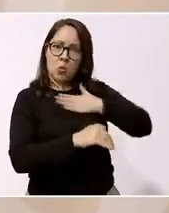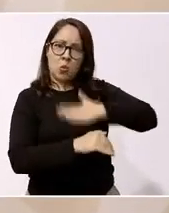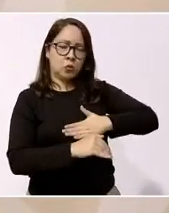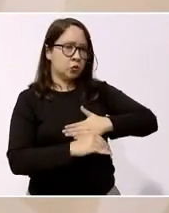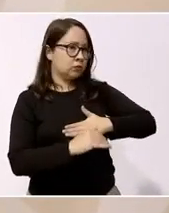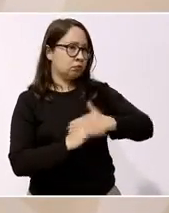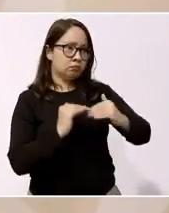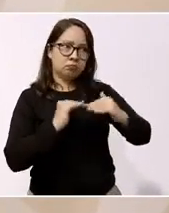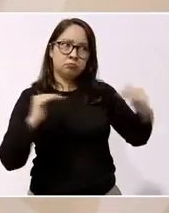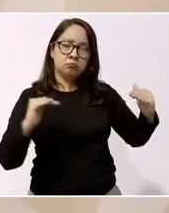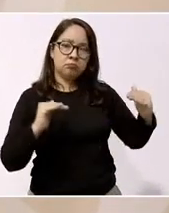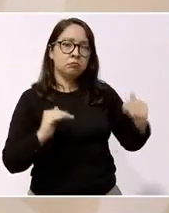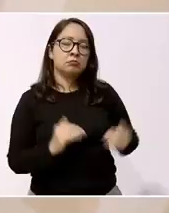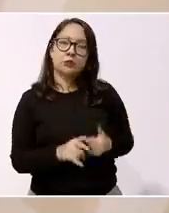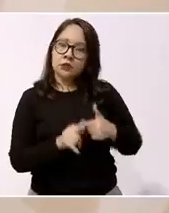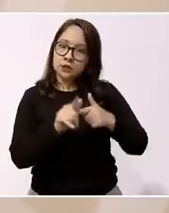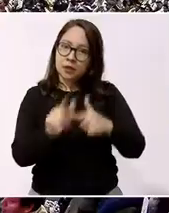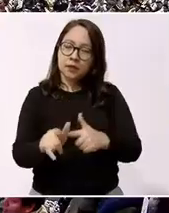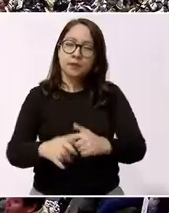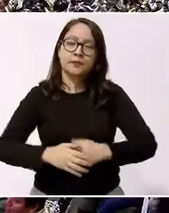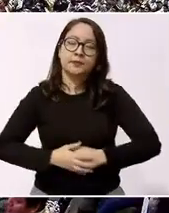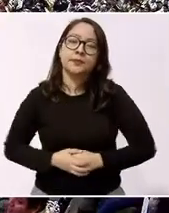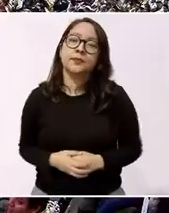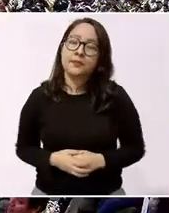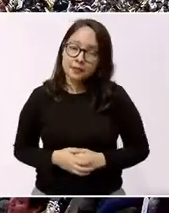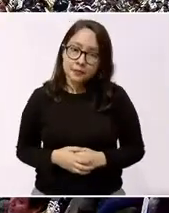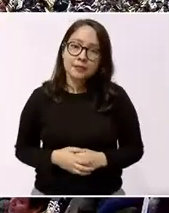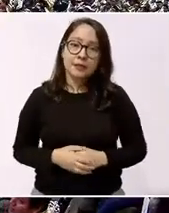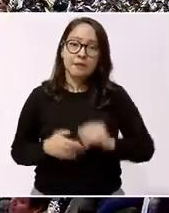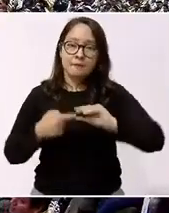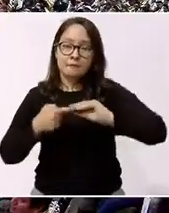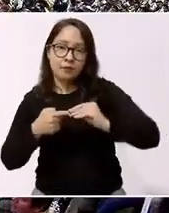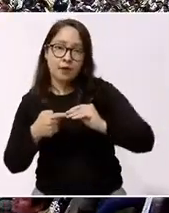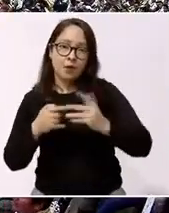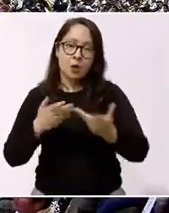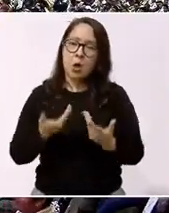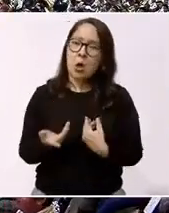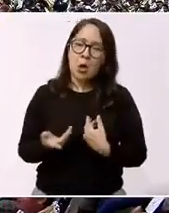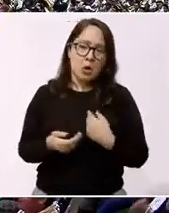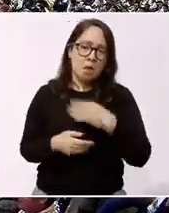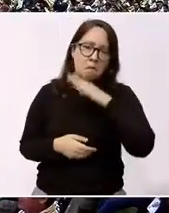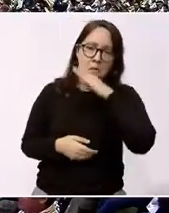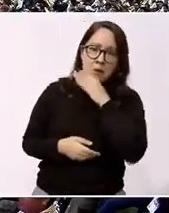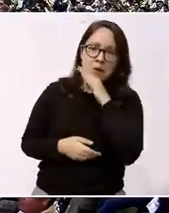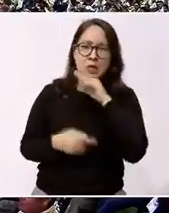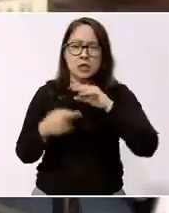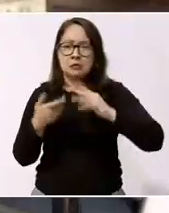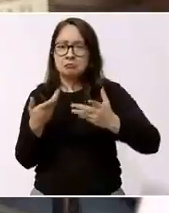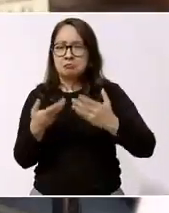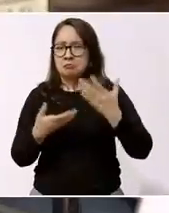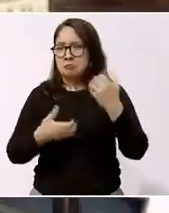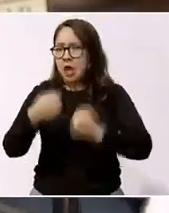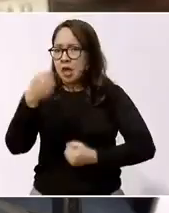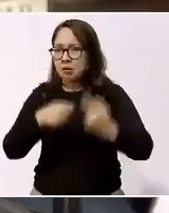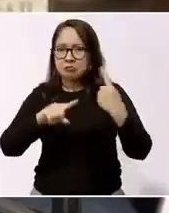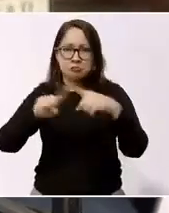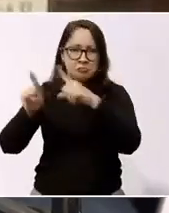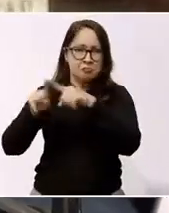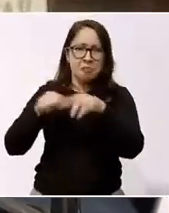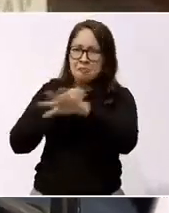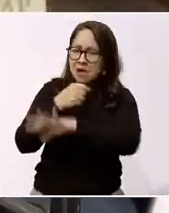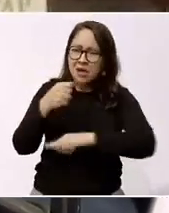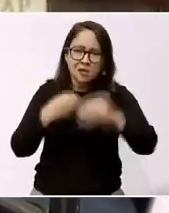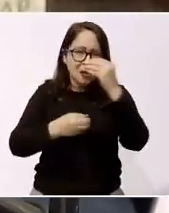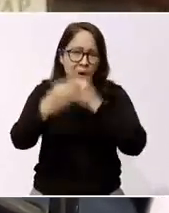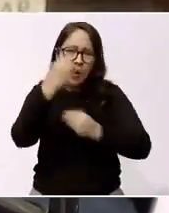lo vamos a mantener en maíz, en frijol, en arroz, en leche, en los